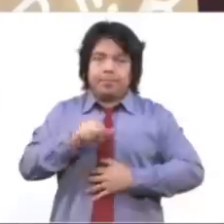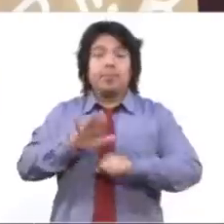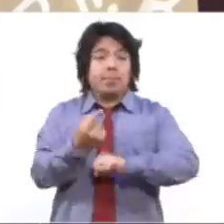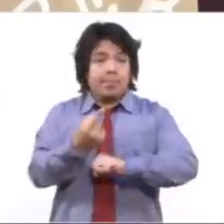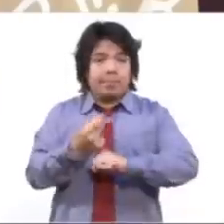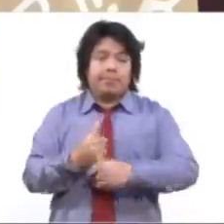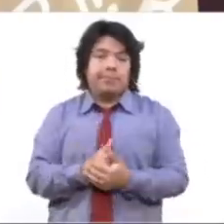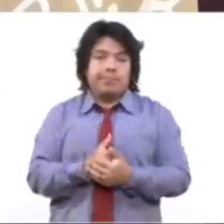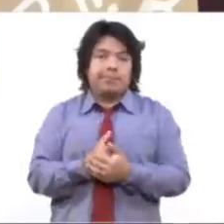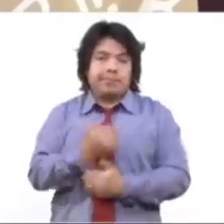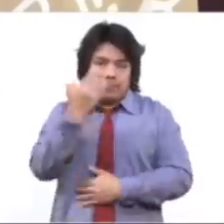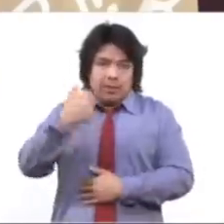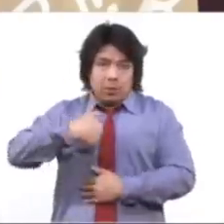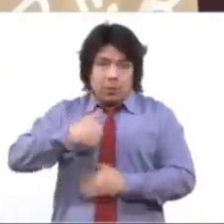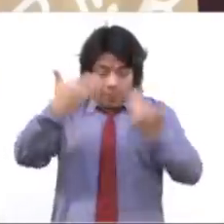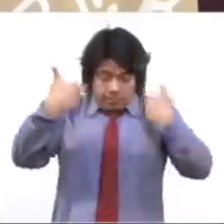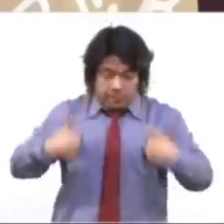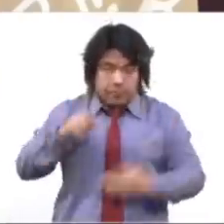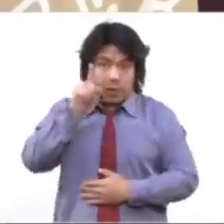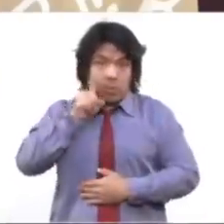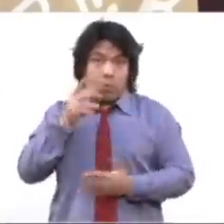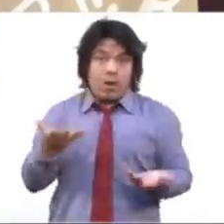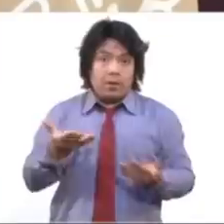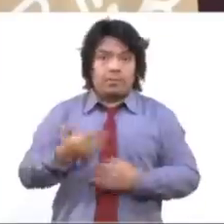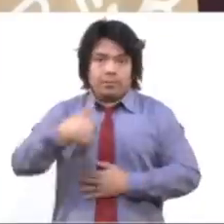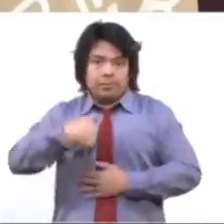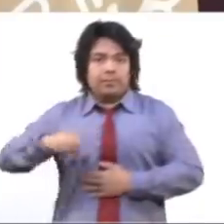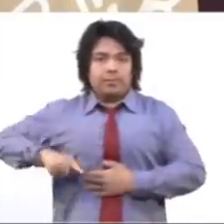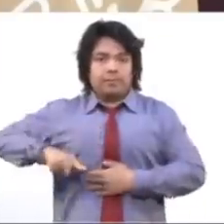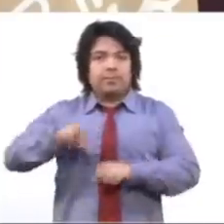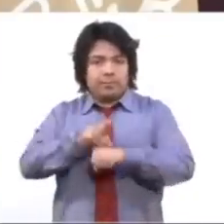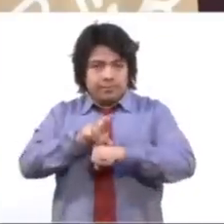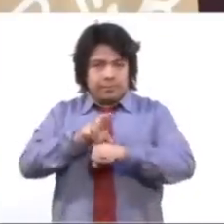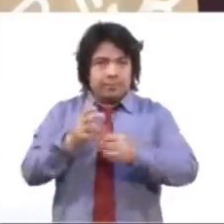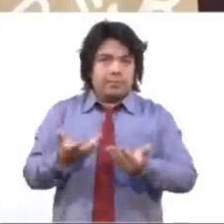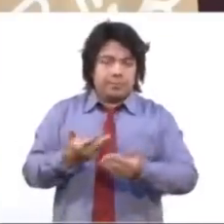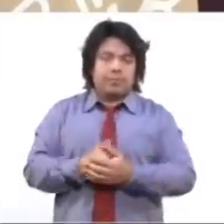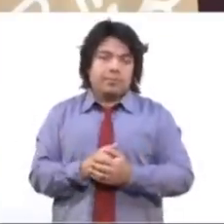Porque como mujer, como gobernante,